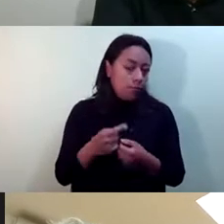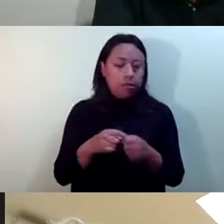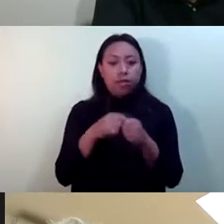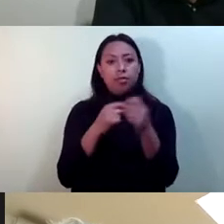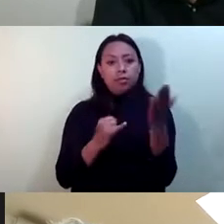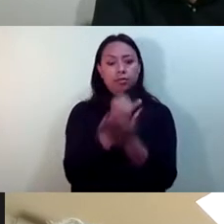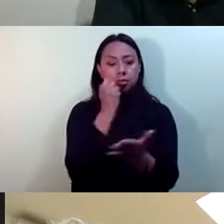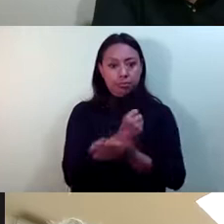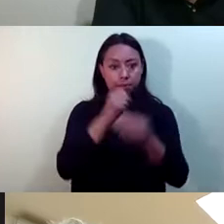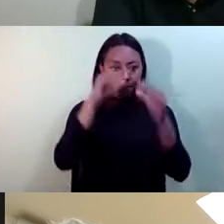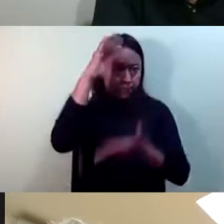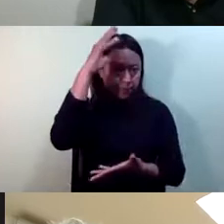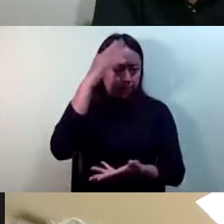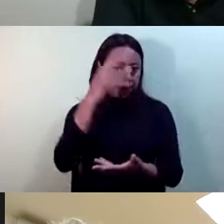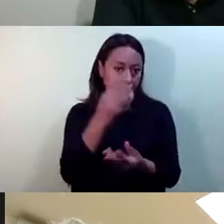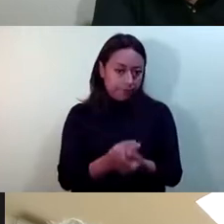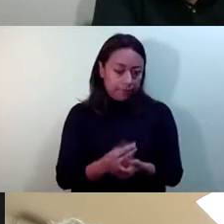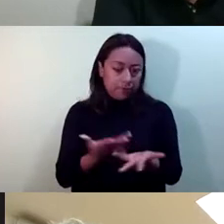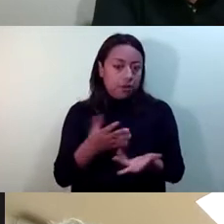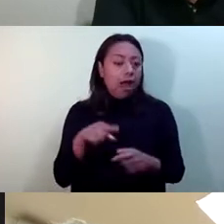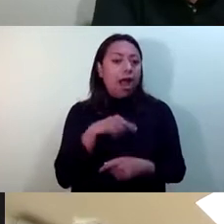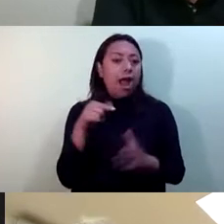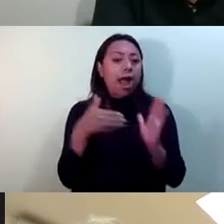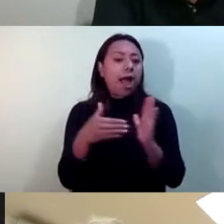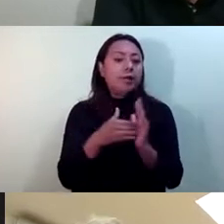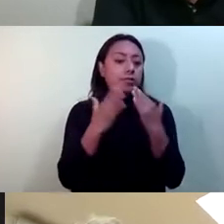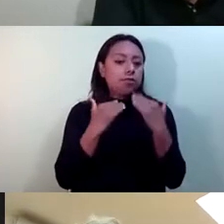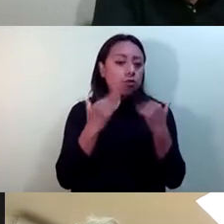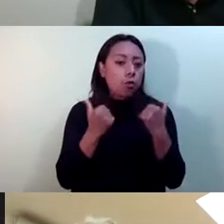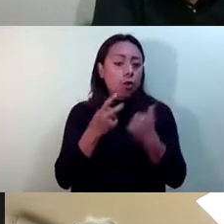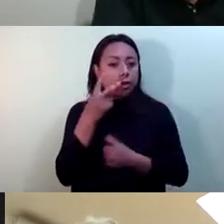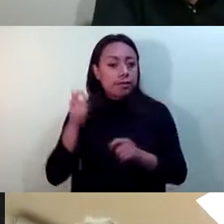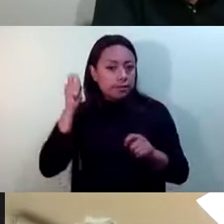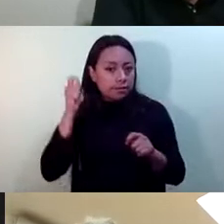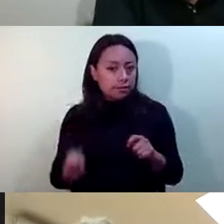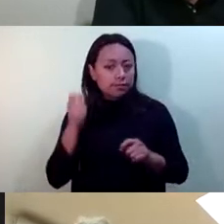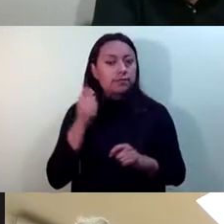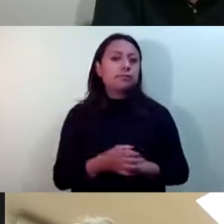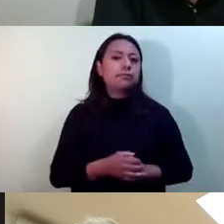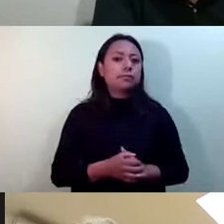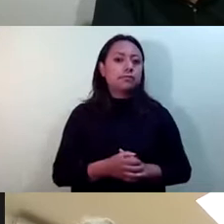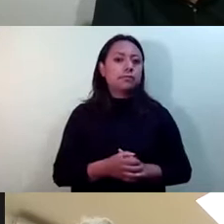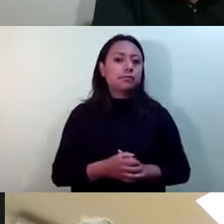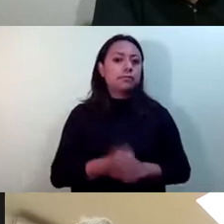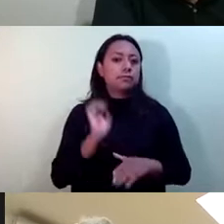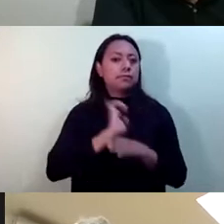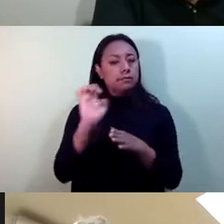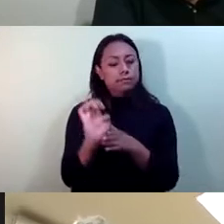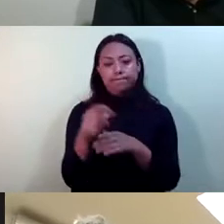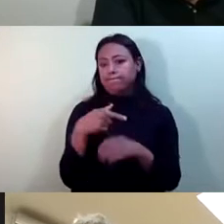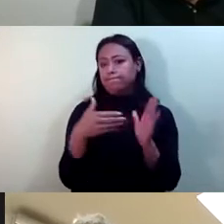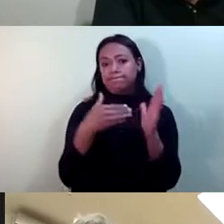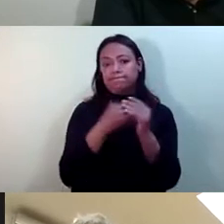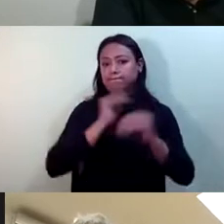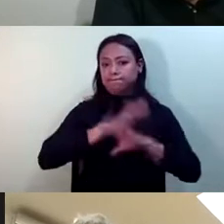nuestro dictamen no aparece dicha sentencia que usted menciona. Entonces, claramente le